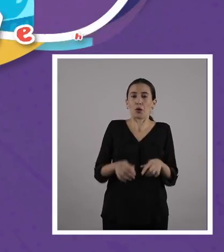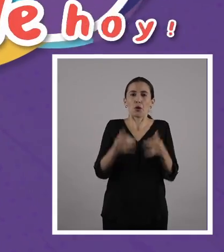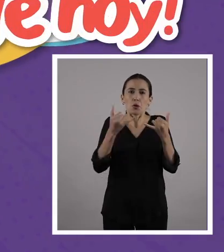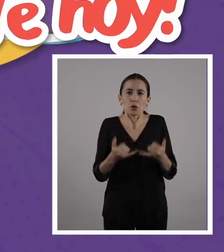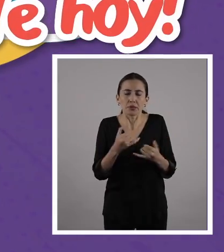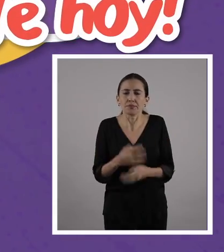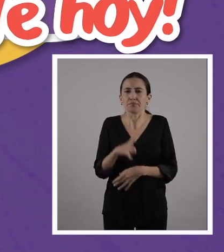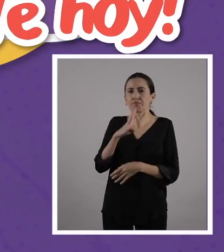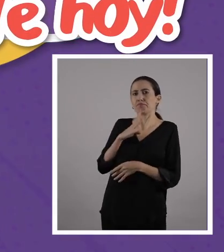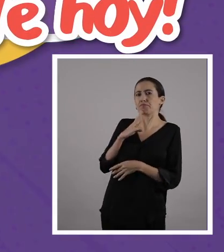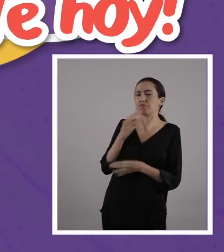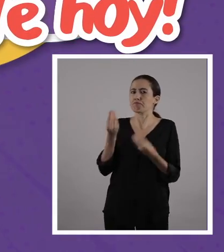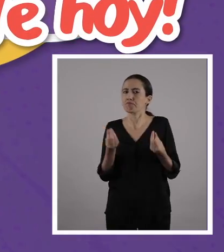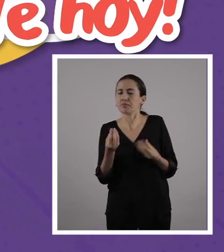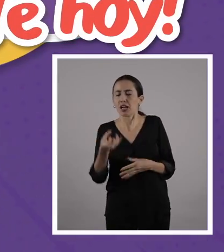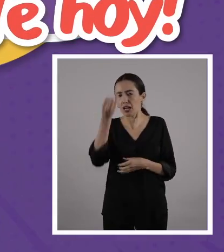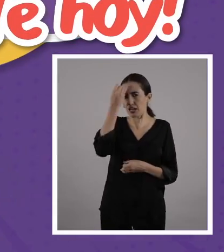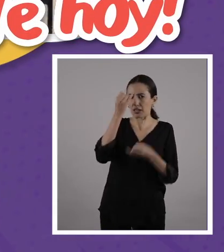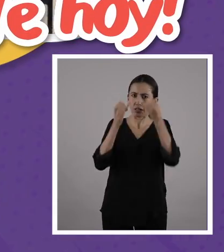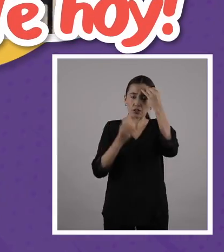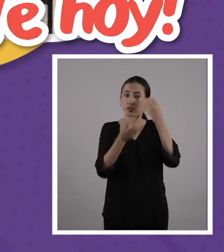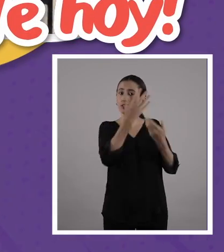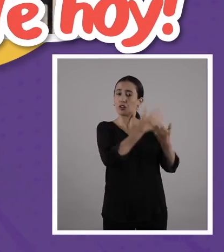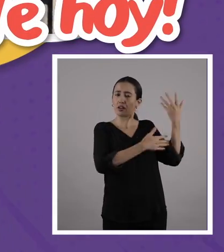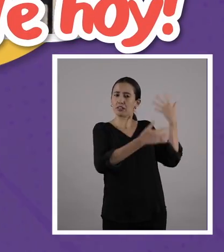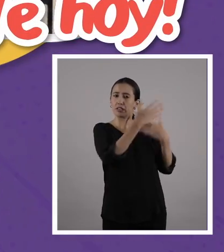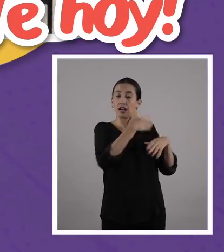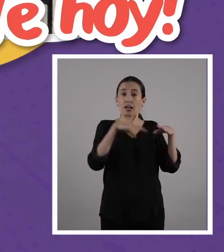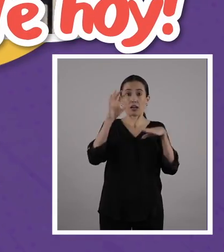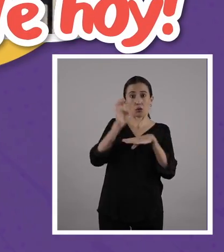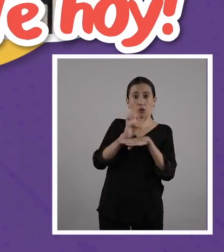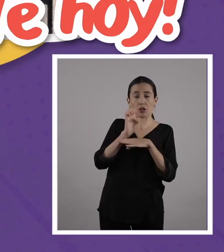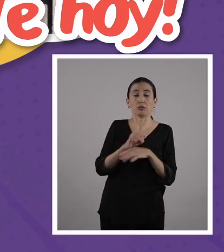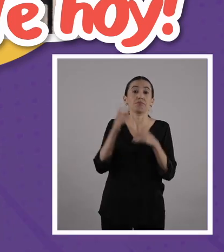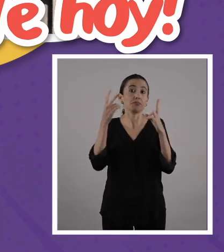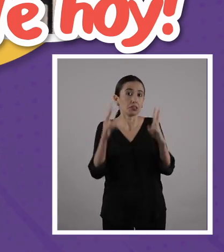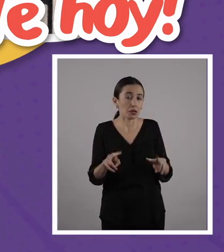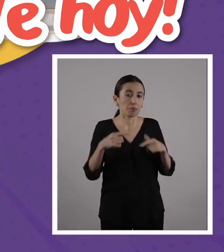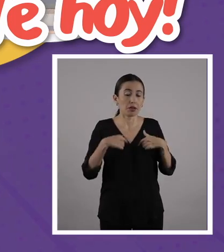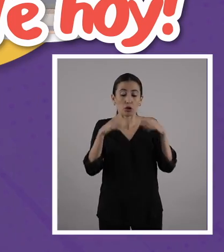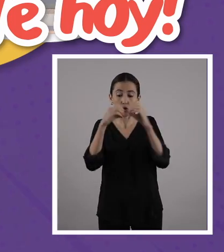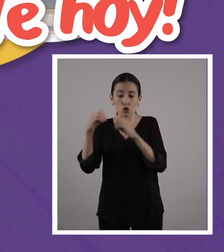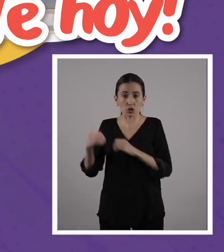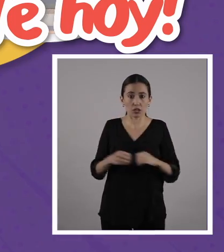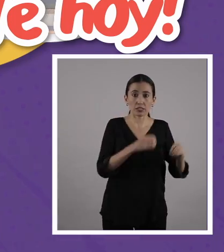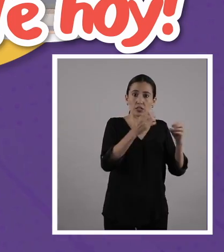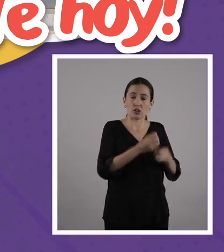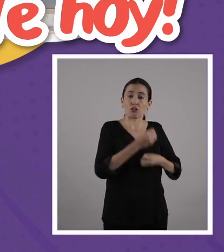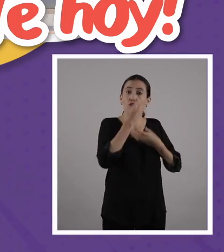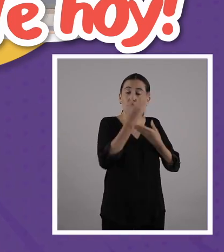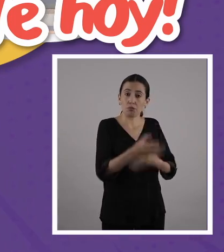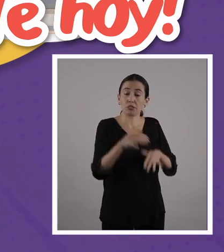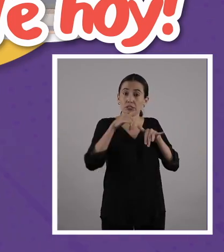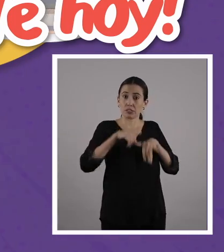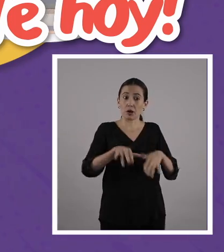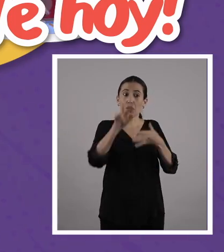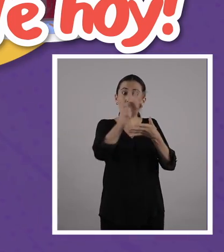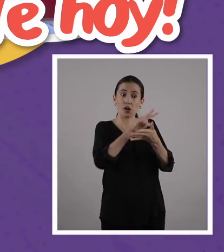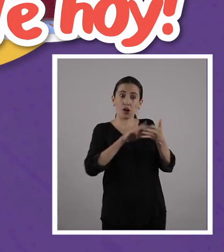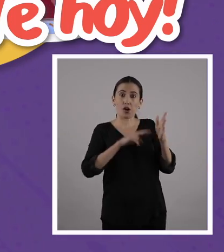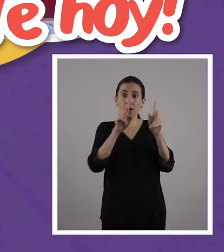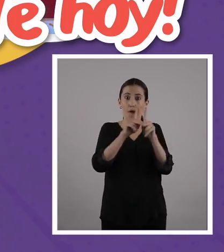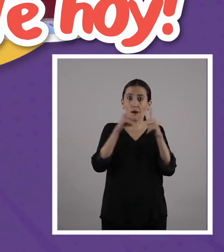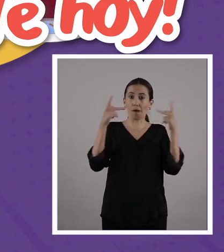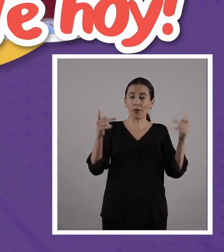El día de hoy hablaremos sobre los mitos y las leyendas de nuestro país. Además, aprenderemos a organizar información para crear